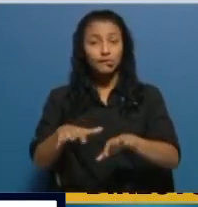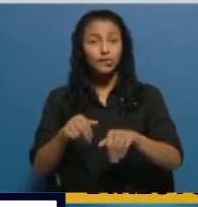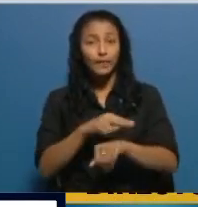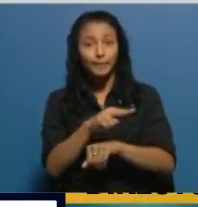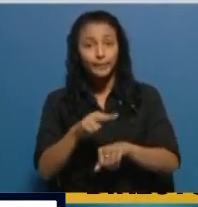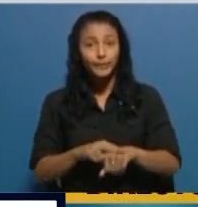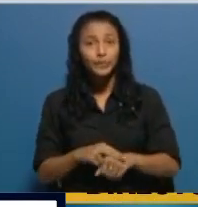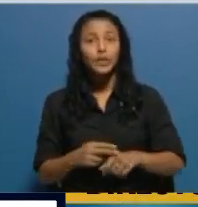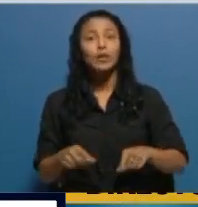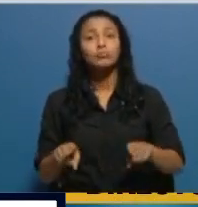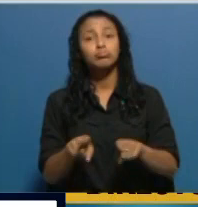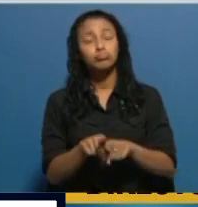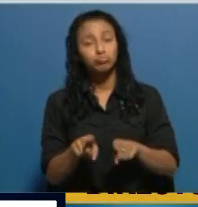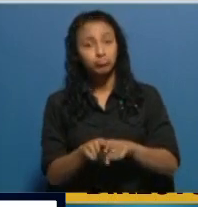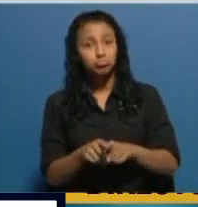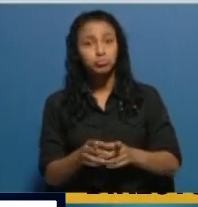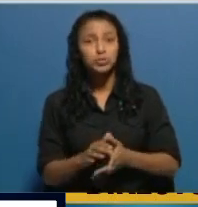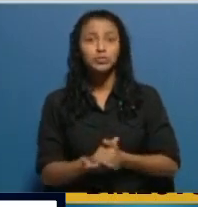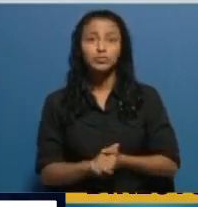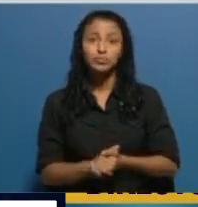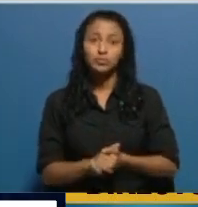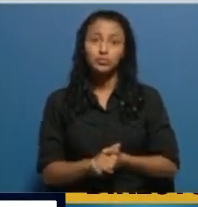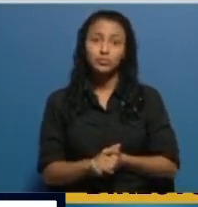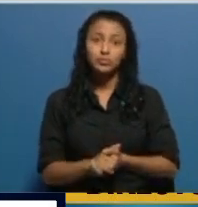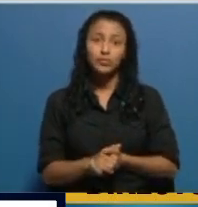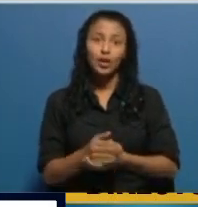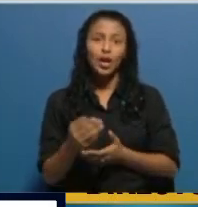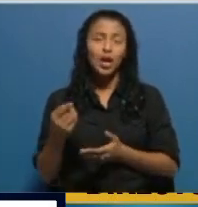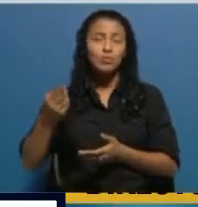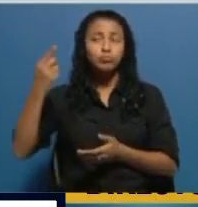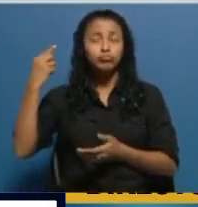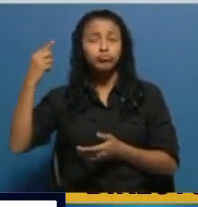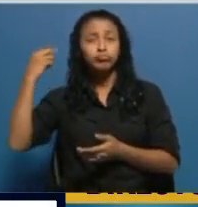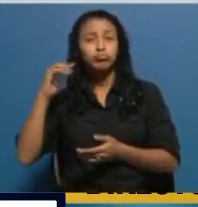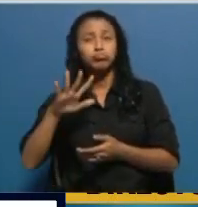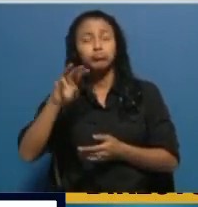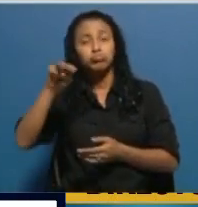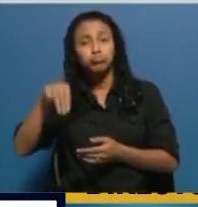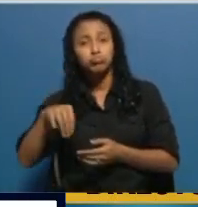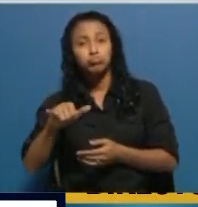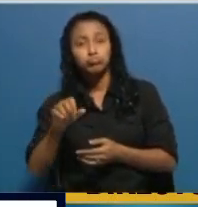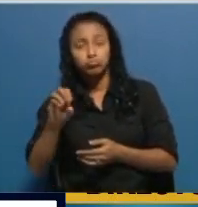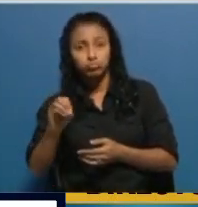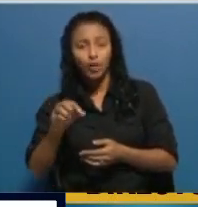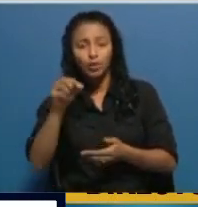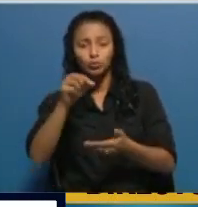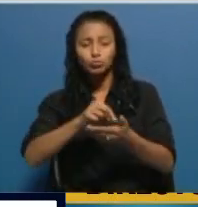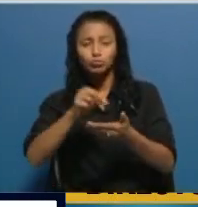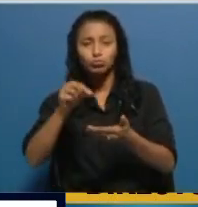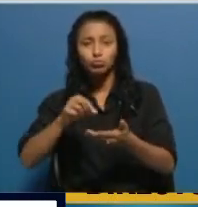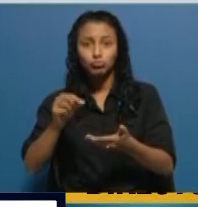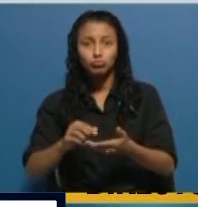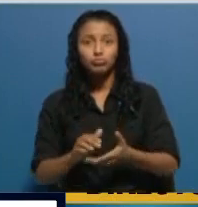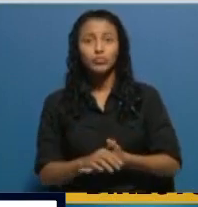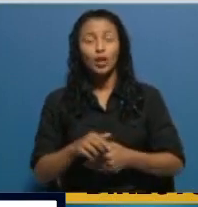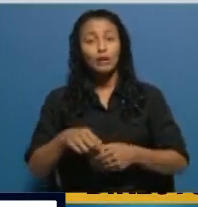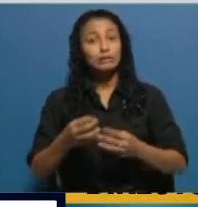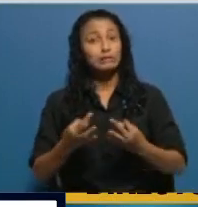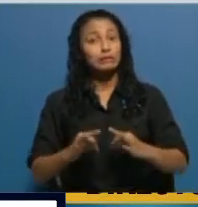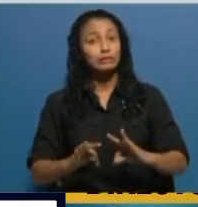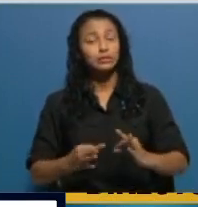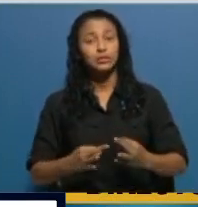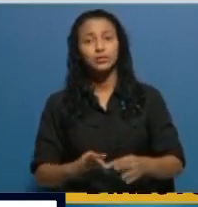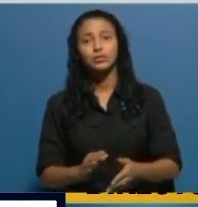como las tendencias que prevalecieron el pasado 5 en las elecciones generales produjeron tareas y